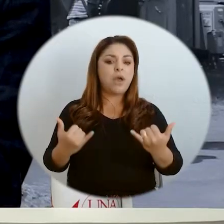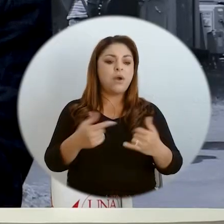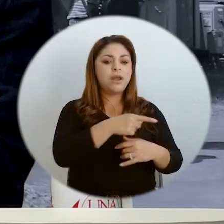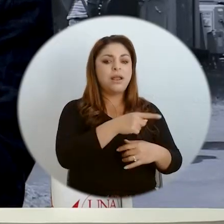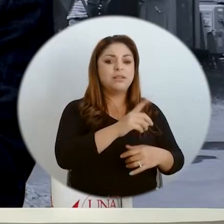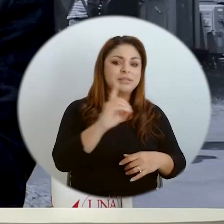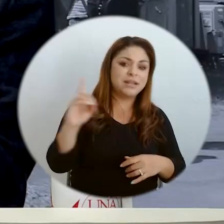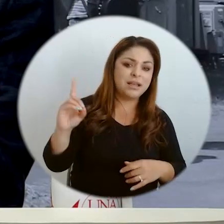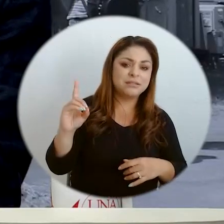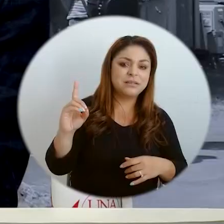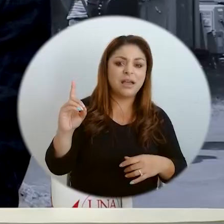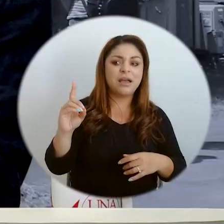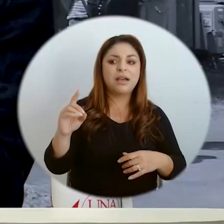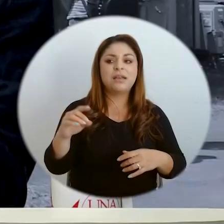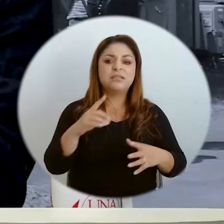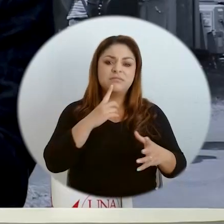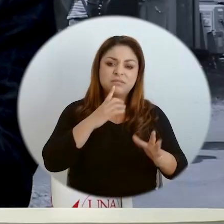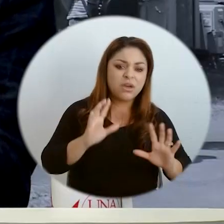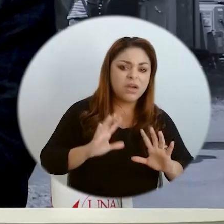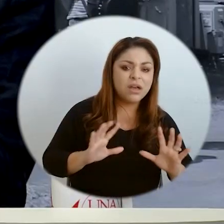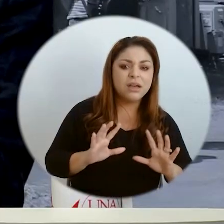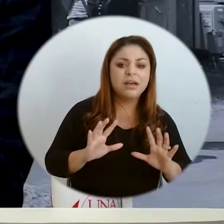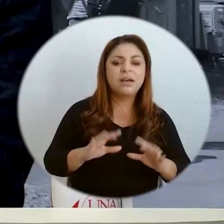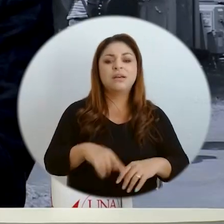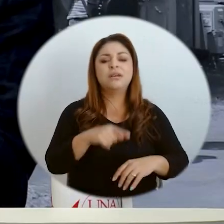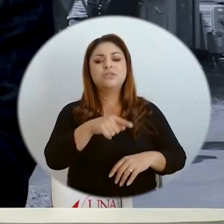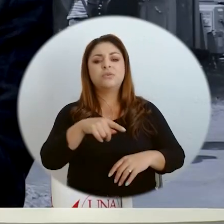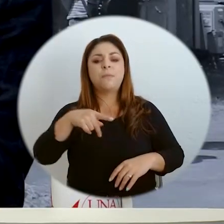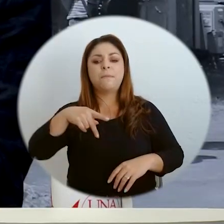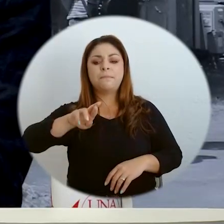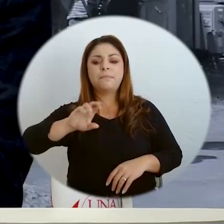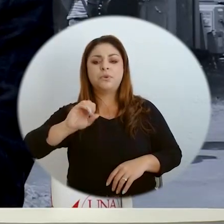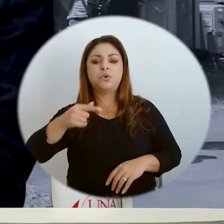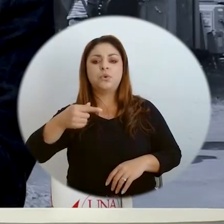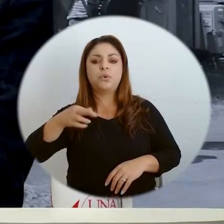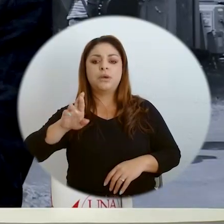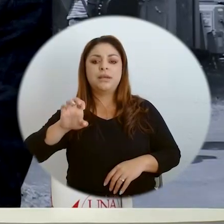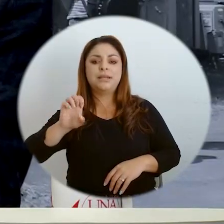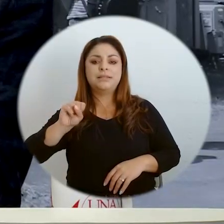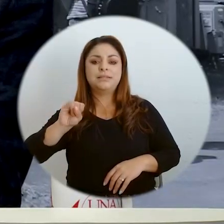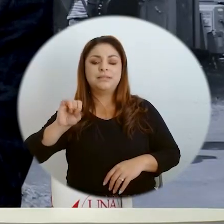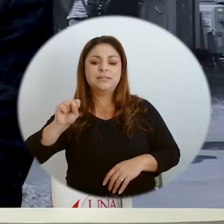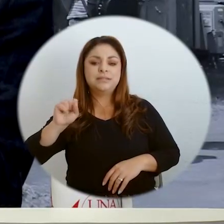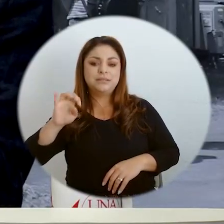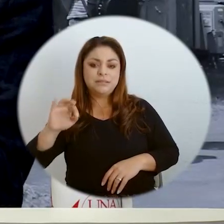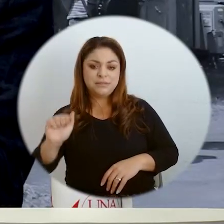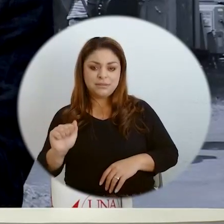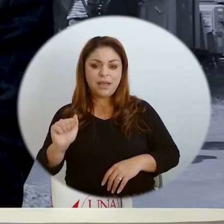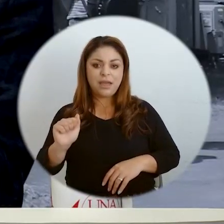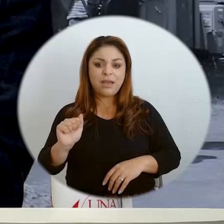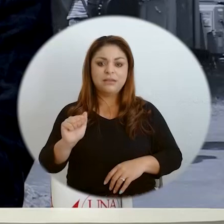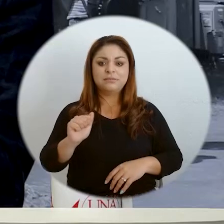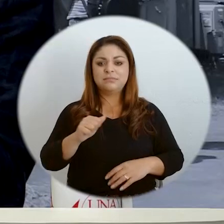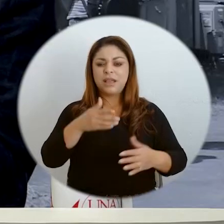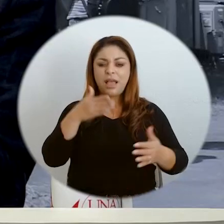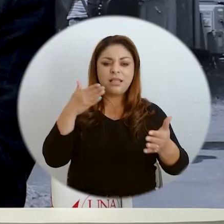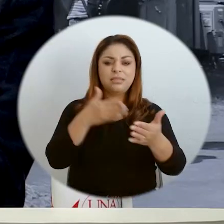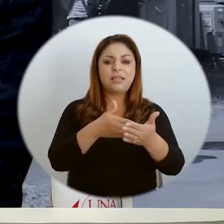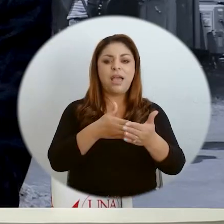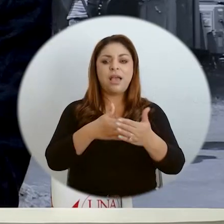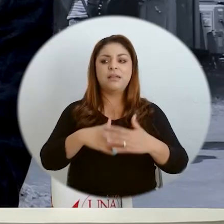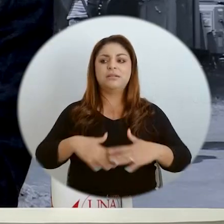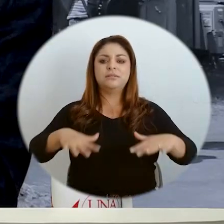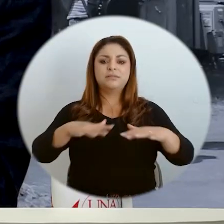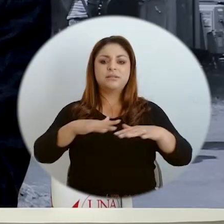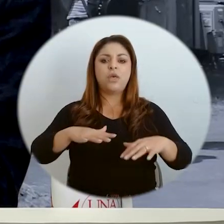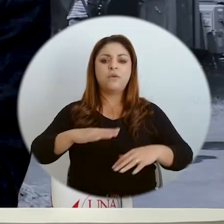posicionan contra lo que ven como un orden de izquierda, progresista. También atacan el estado